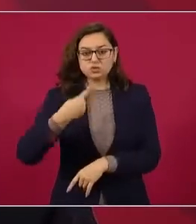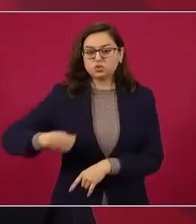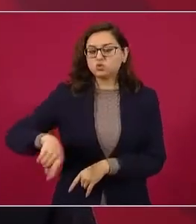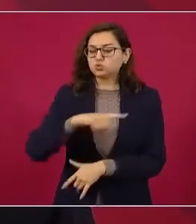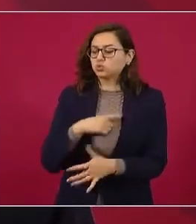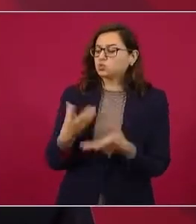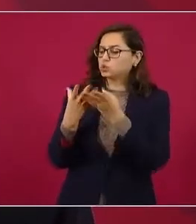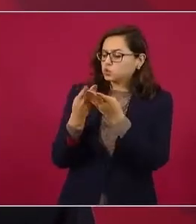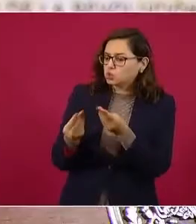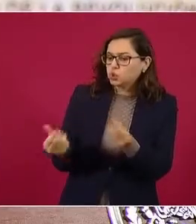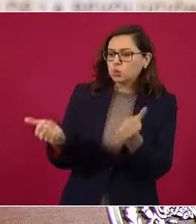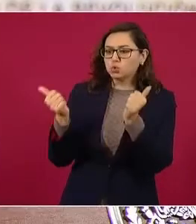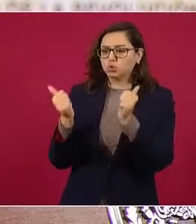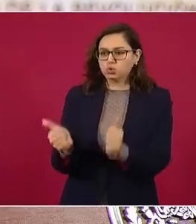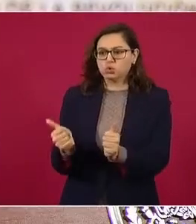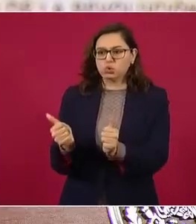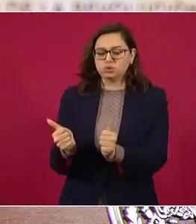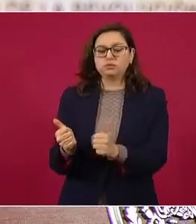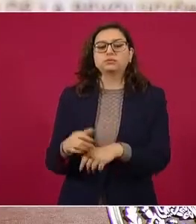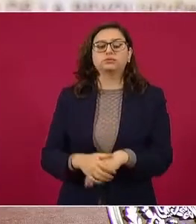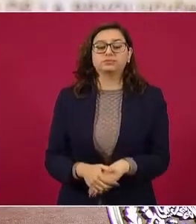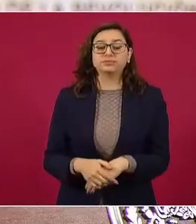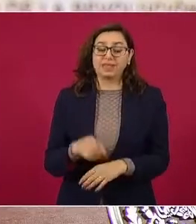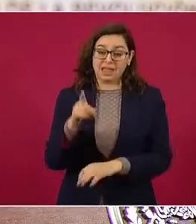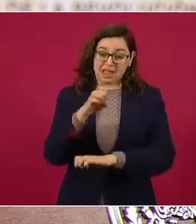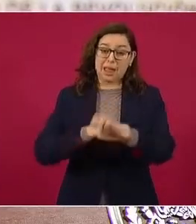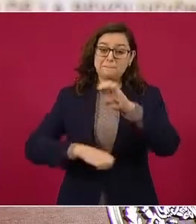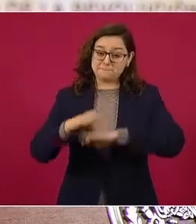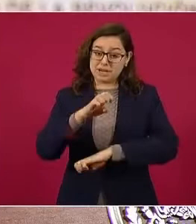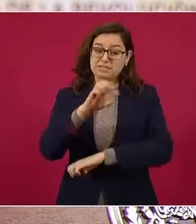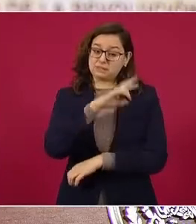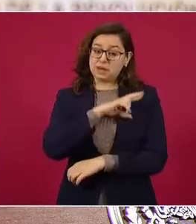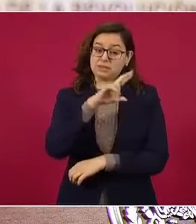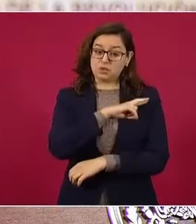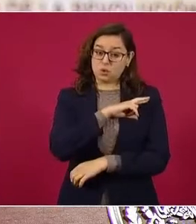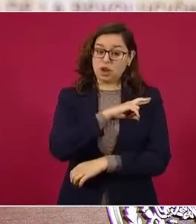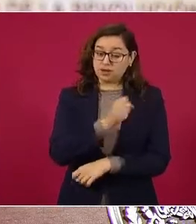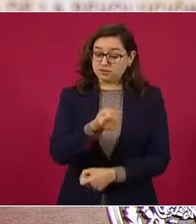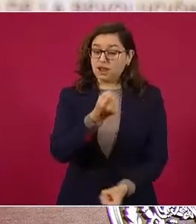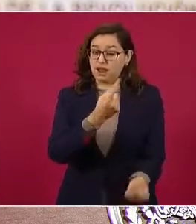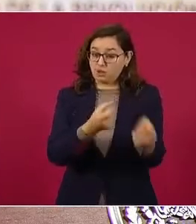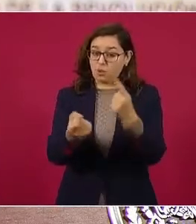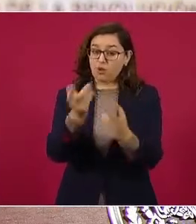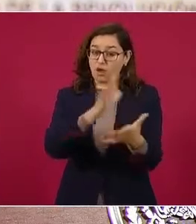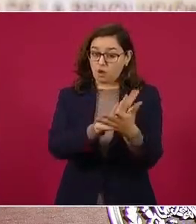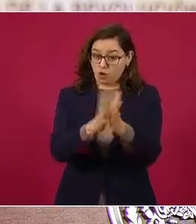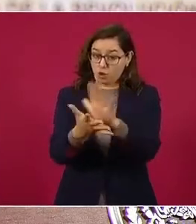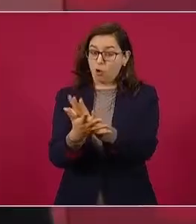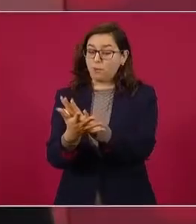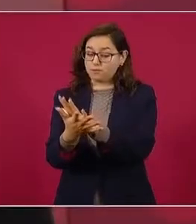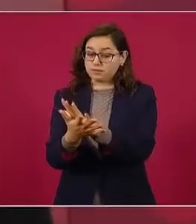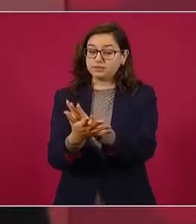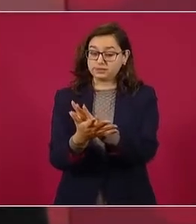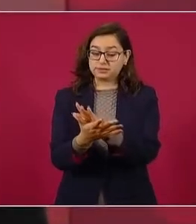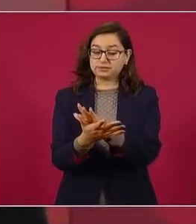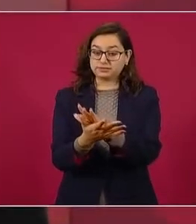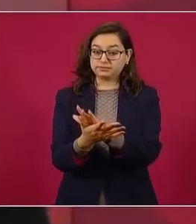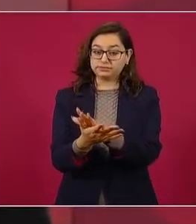Y hay complicidad de empresas con autoridades, porque esto no se pudo haber hecho